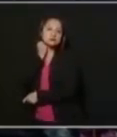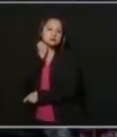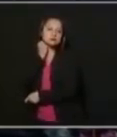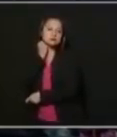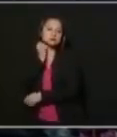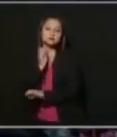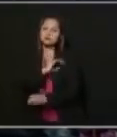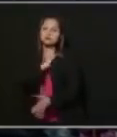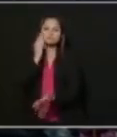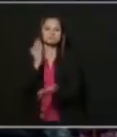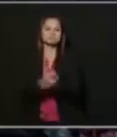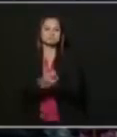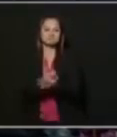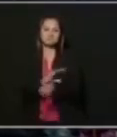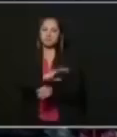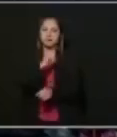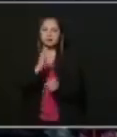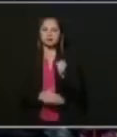Se acabarán